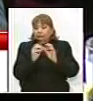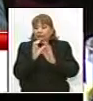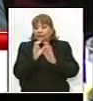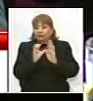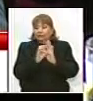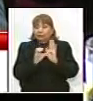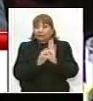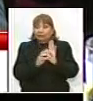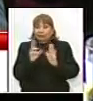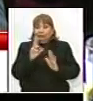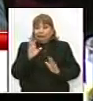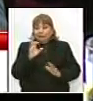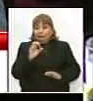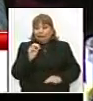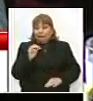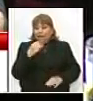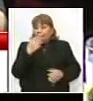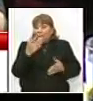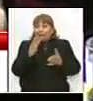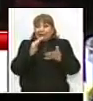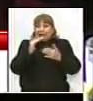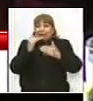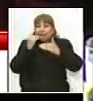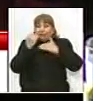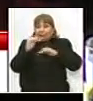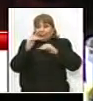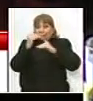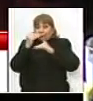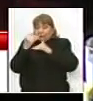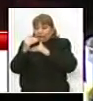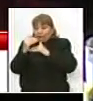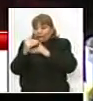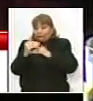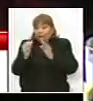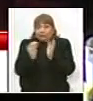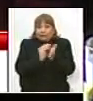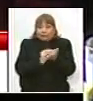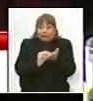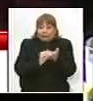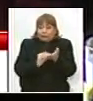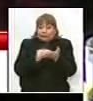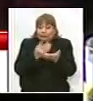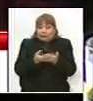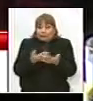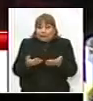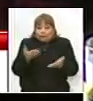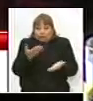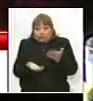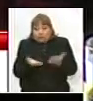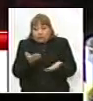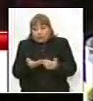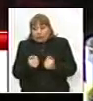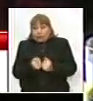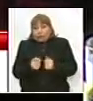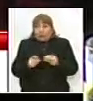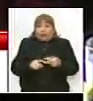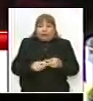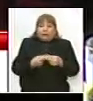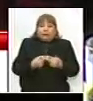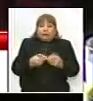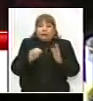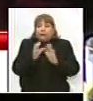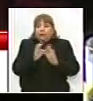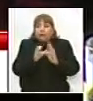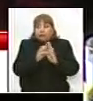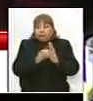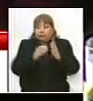una reforma constitucional está limitada, está circunscrita a determinados supuestos. De hecho, dice, la iniciativa de reforma constitucional